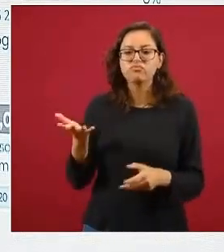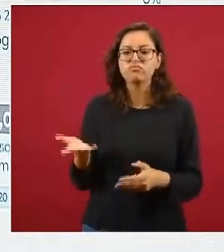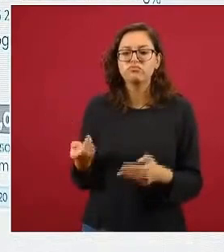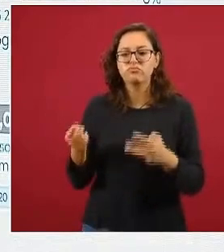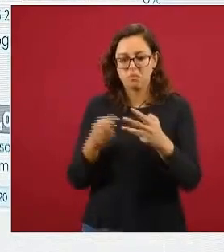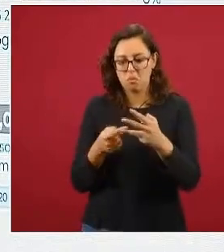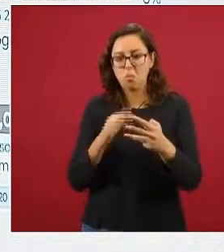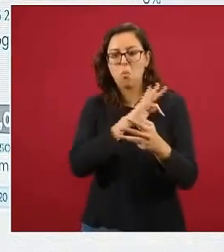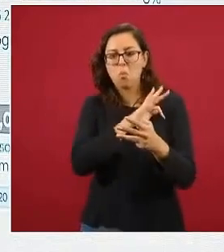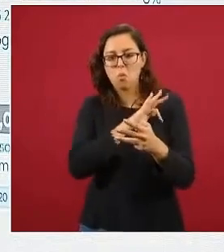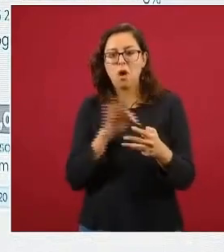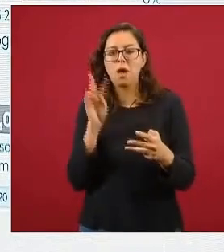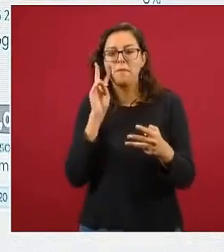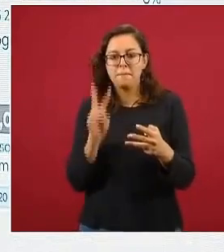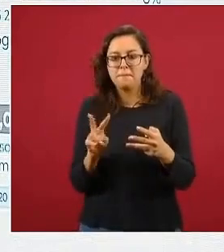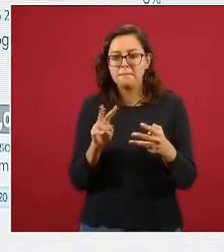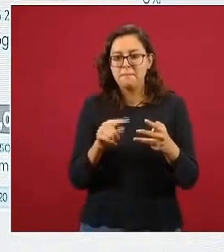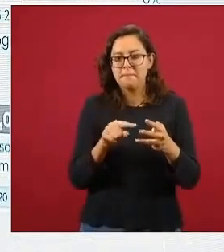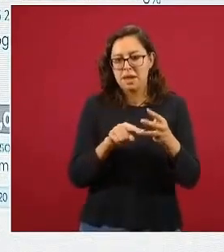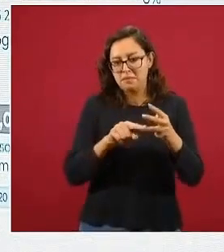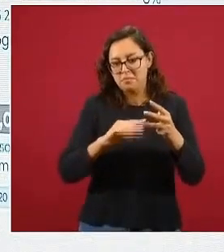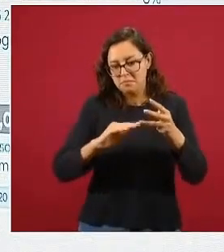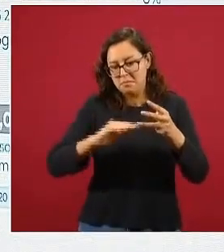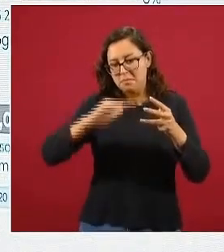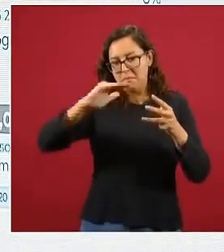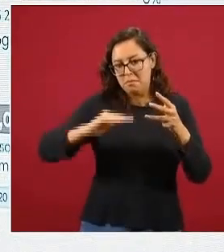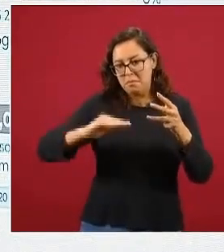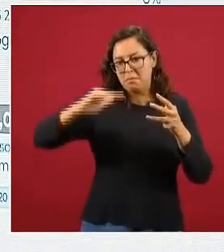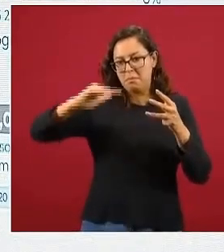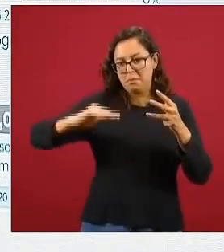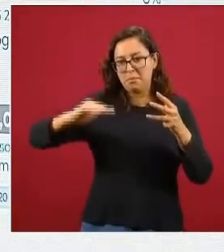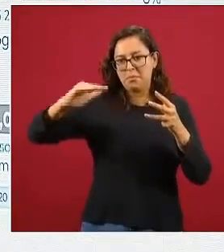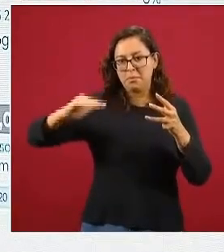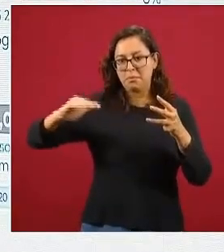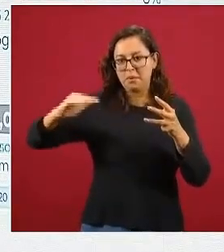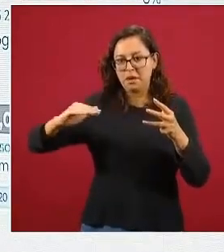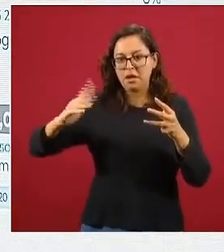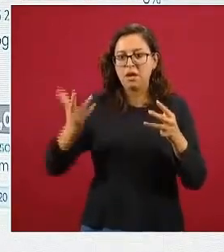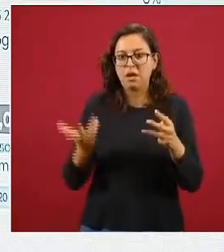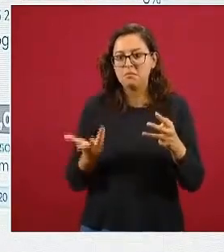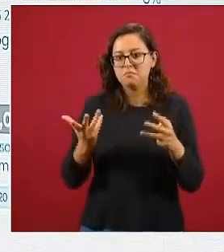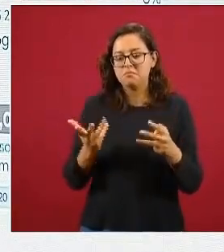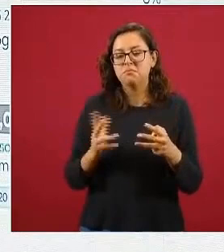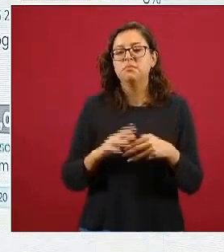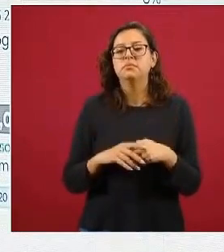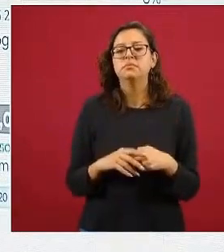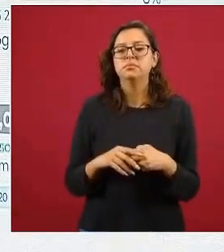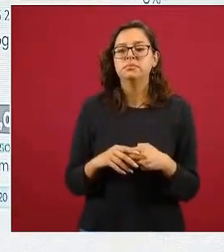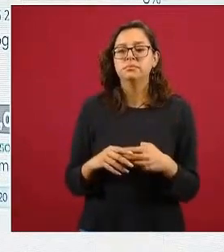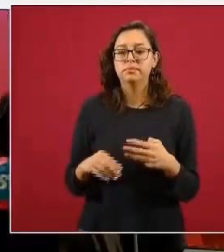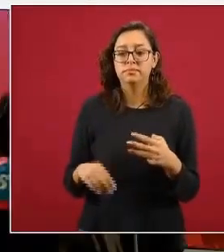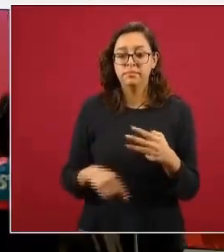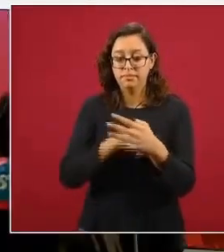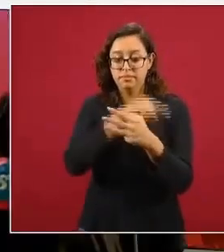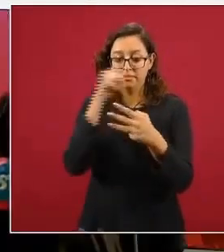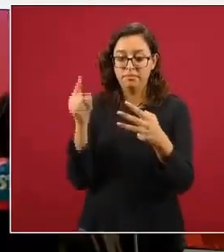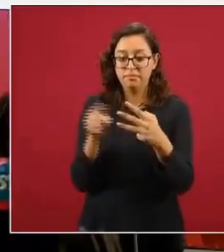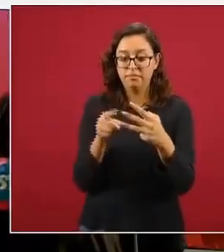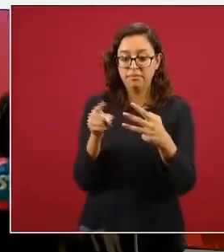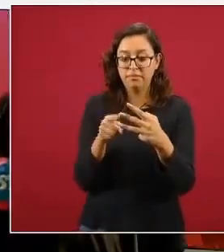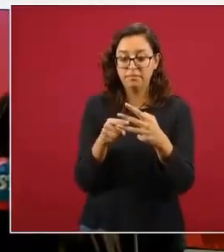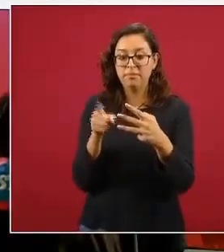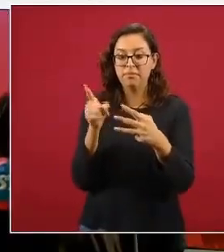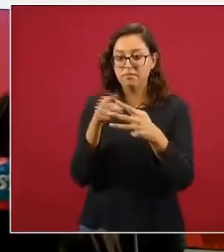la magnitud en cada uno de los puntos donde cruza este eje. Por ejemplo, aquí hay un poco más de 20,000. Los que están en el